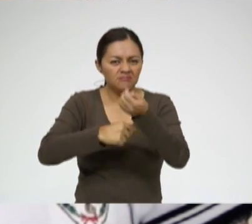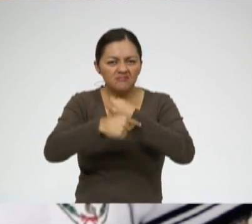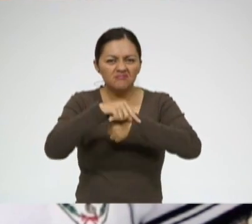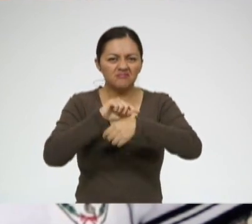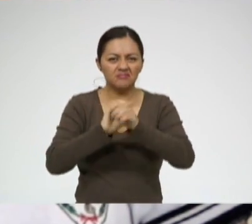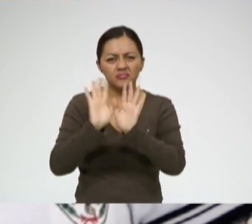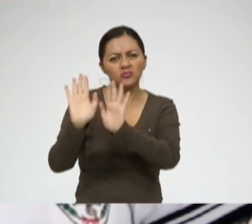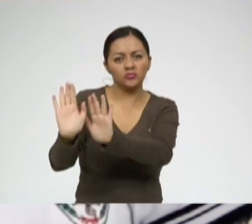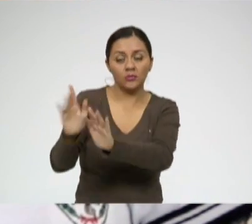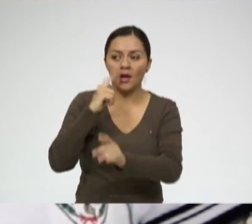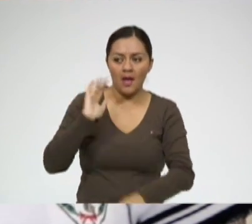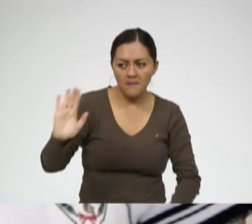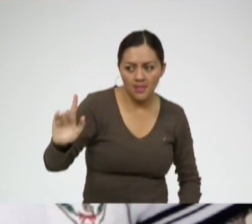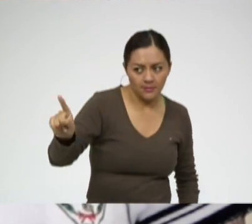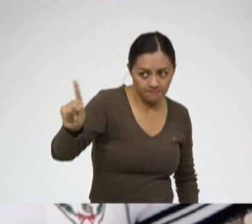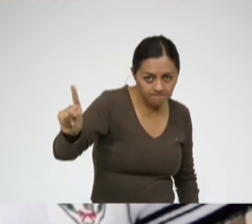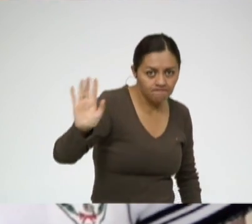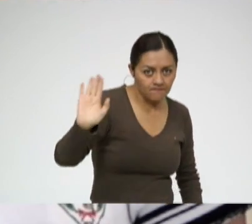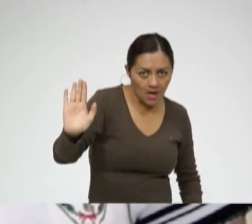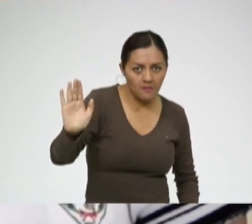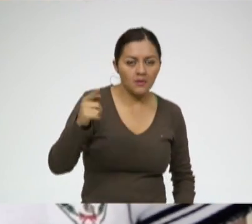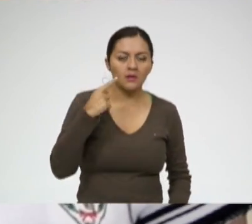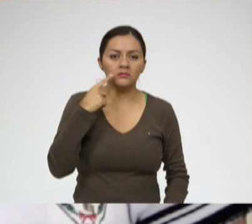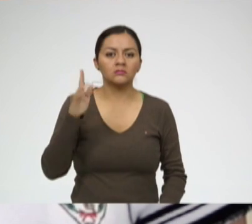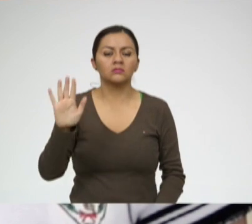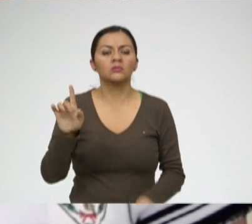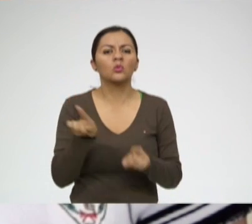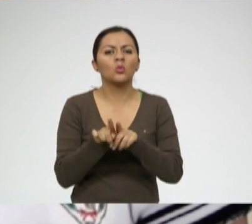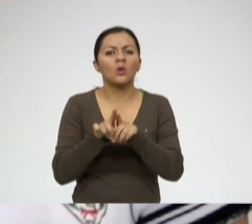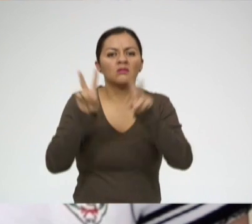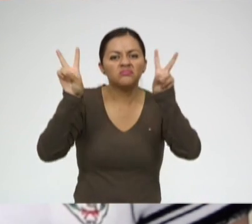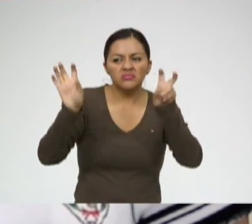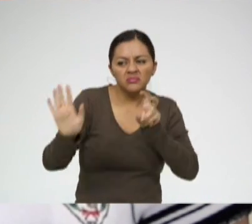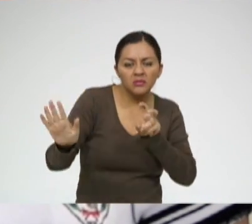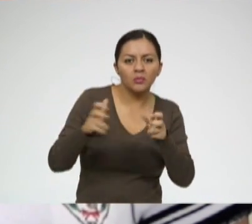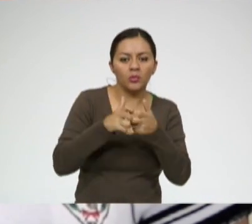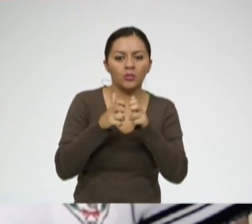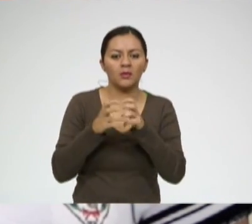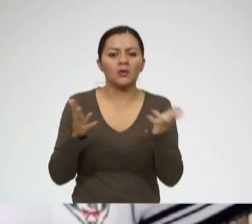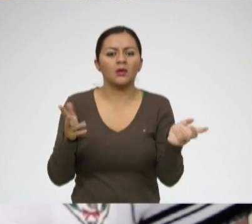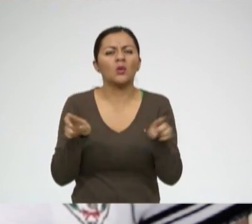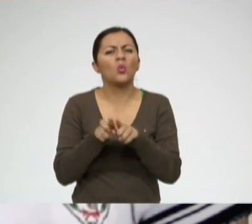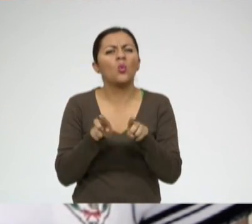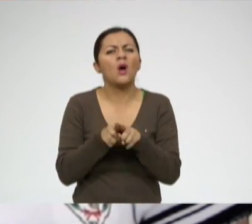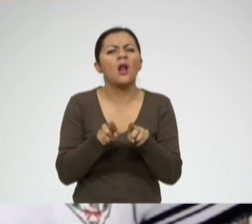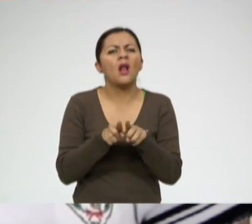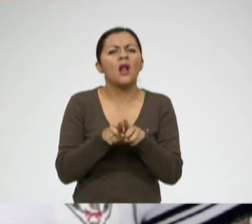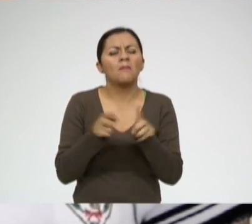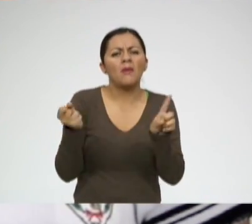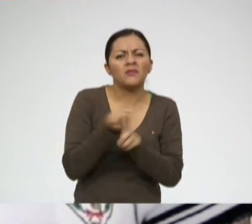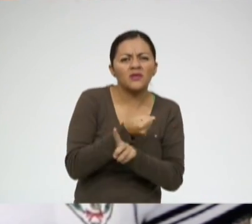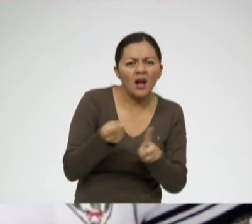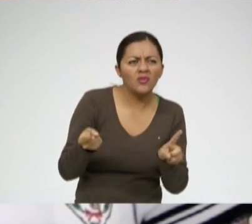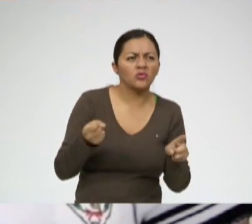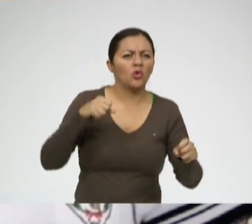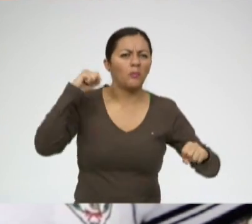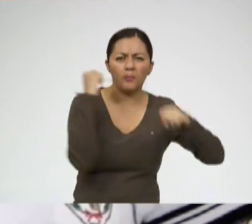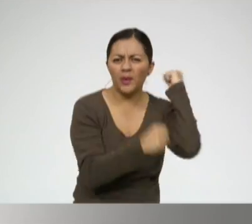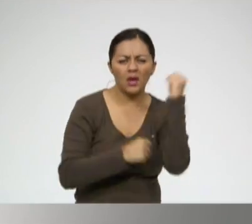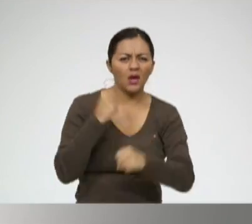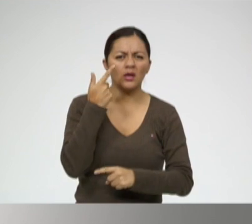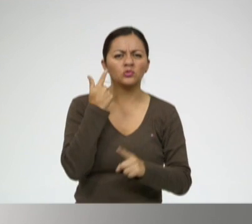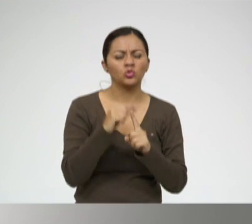amenazados por otros chicos que son como pandilleros y les maltratan, les pegan, les